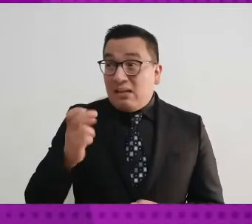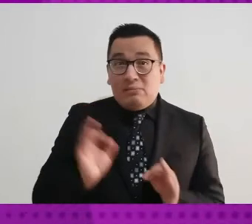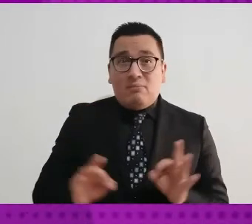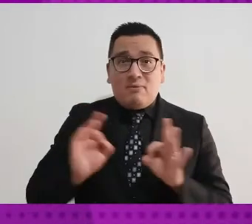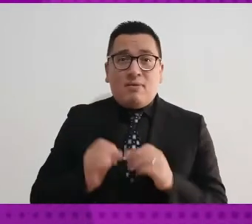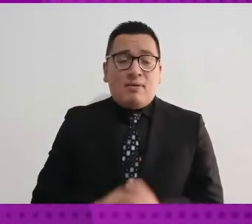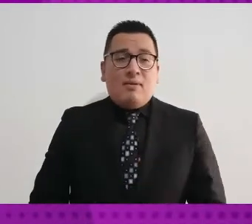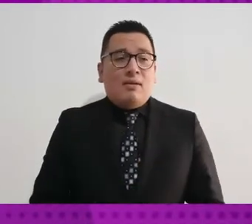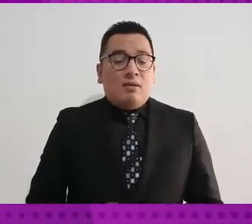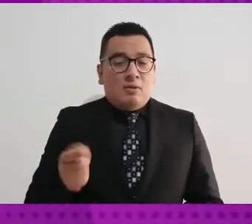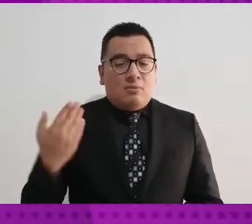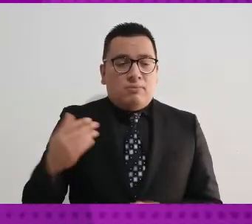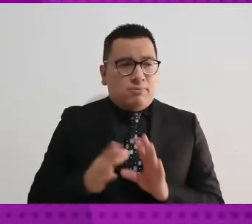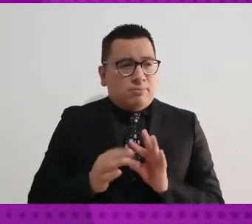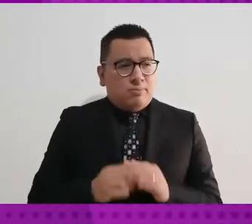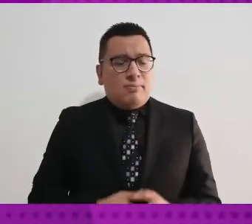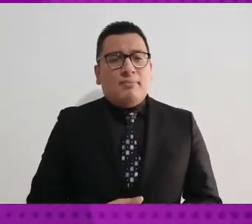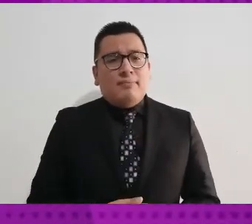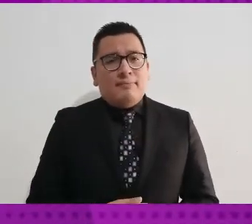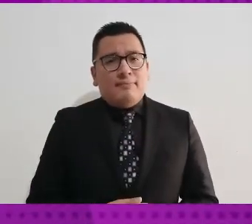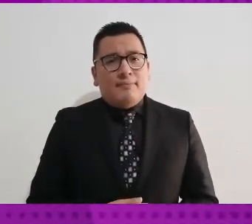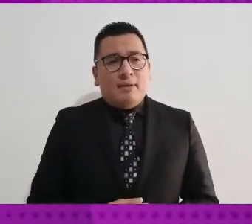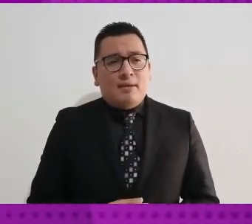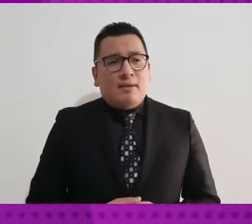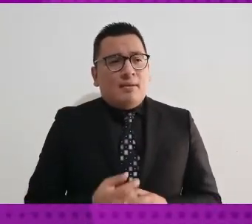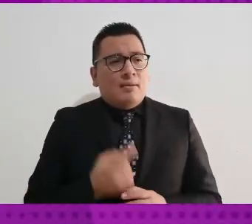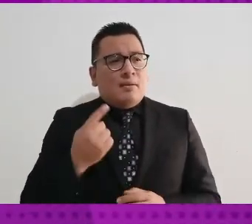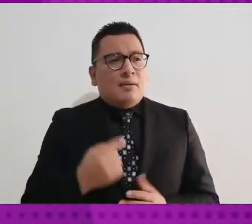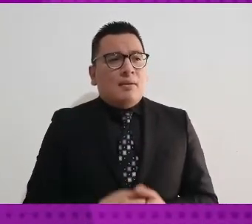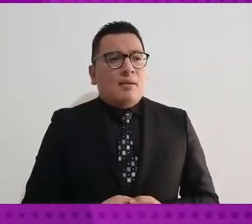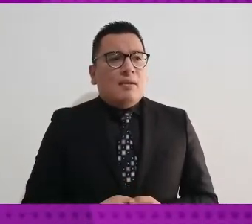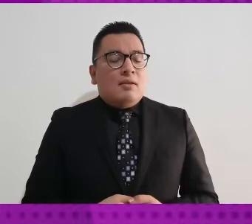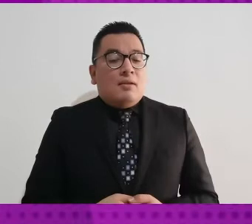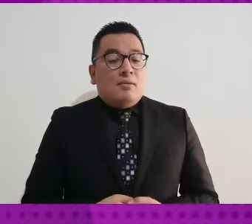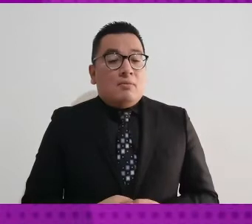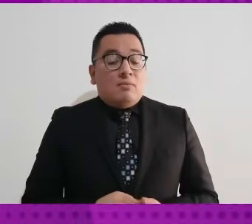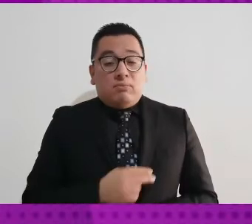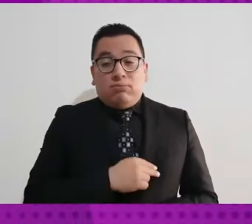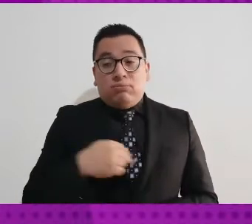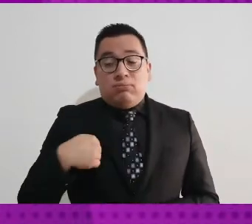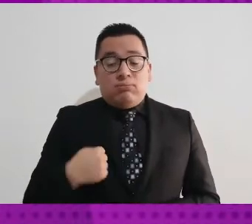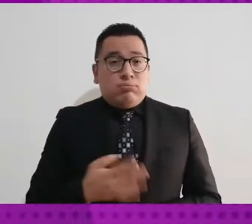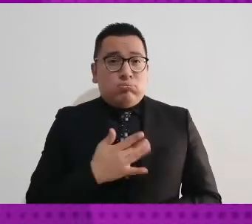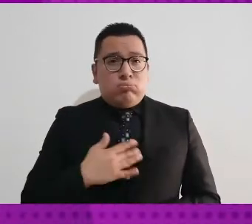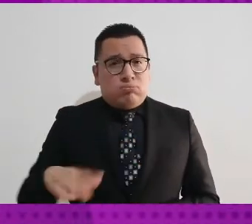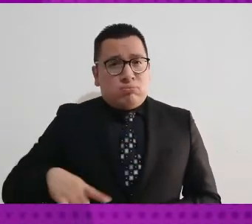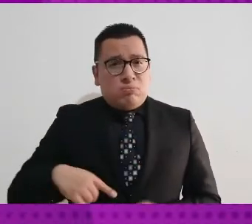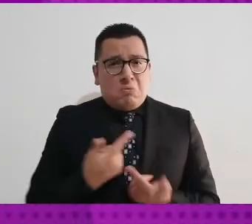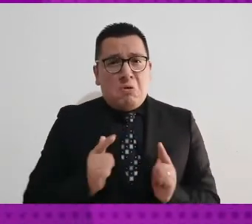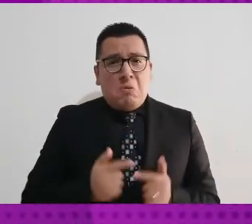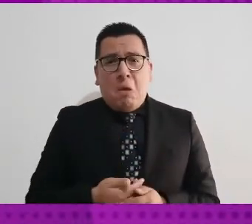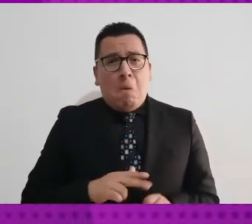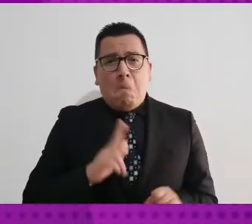muy importante que acabas de mencionar, y es que no podemos dar por sentada la democracia,